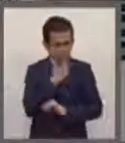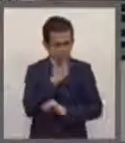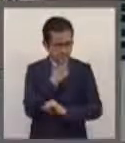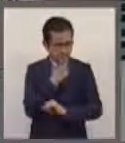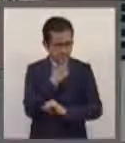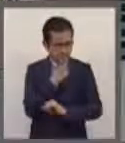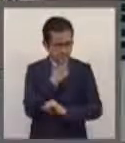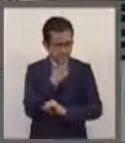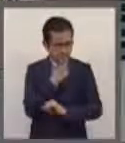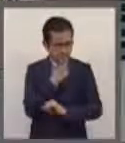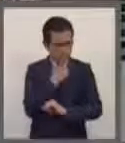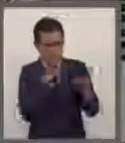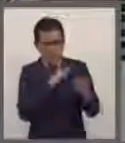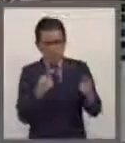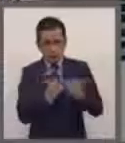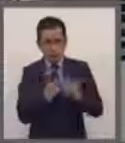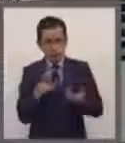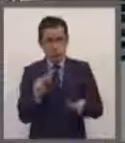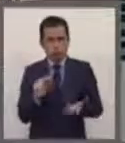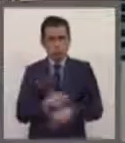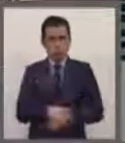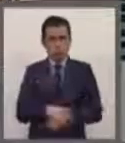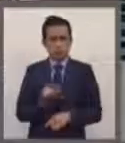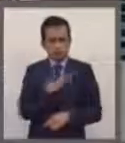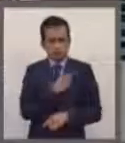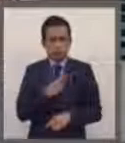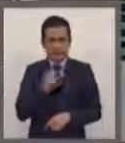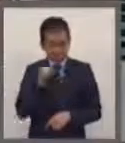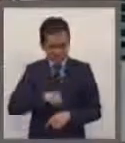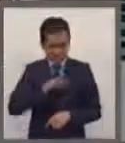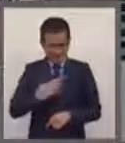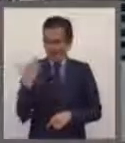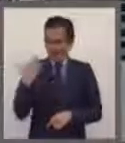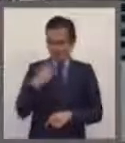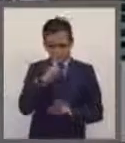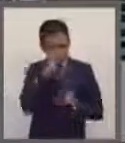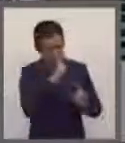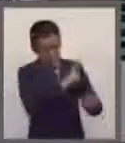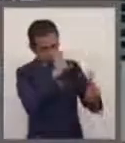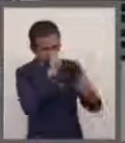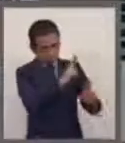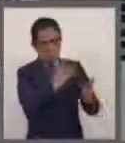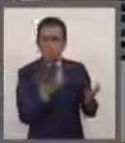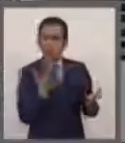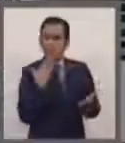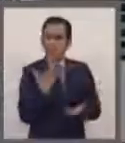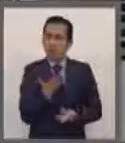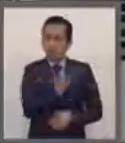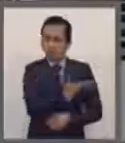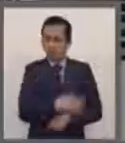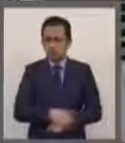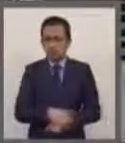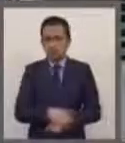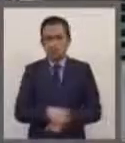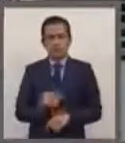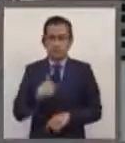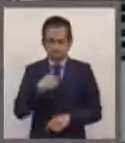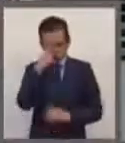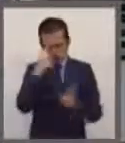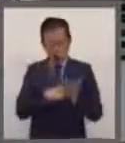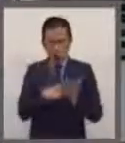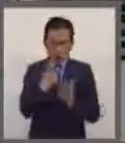secretaría que aquí se ha reconocido su trabajo institucional. Yo creo que es una propuesta de reforma que